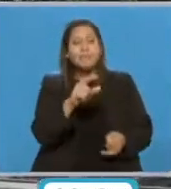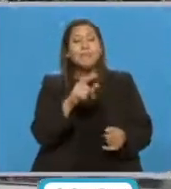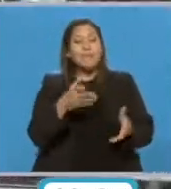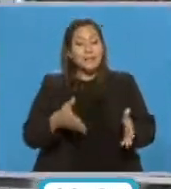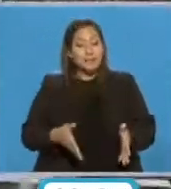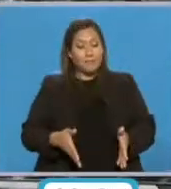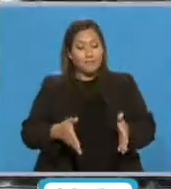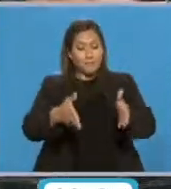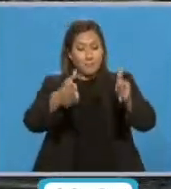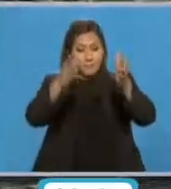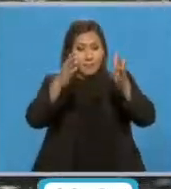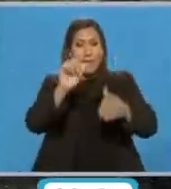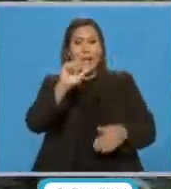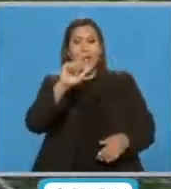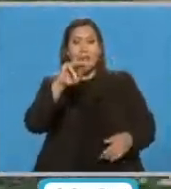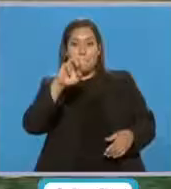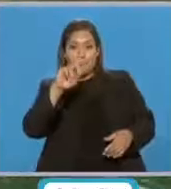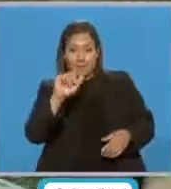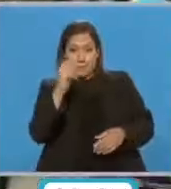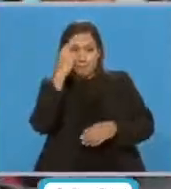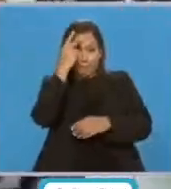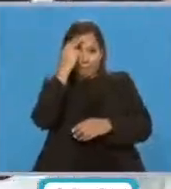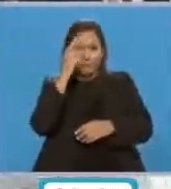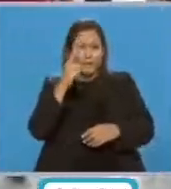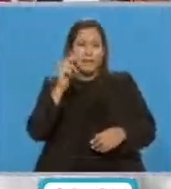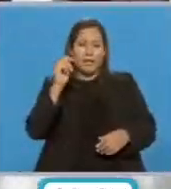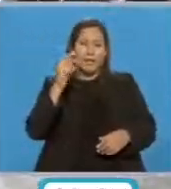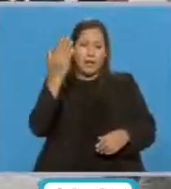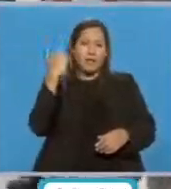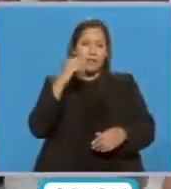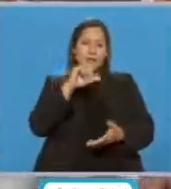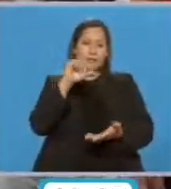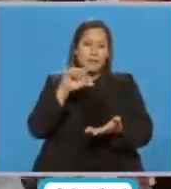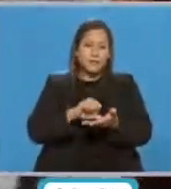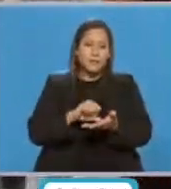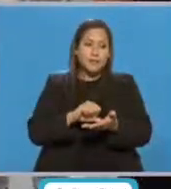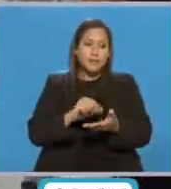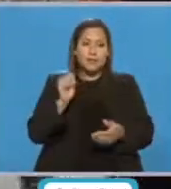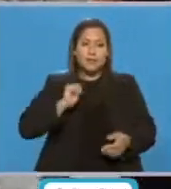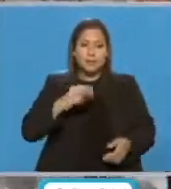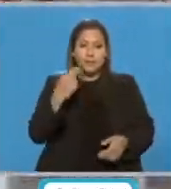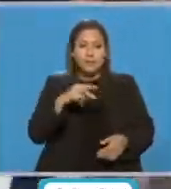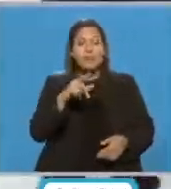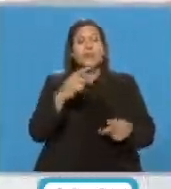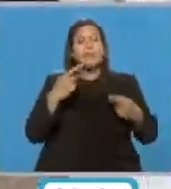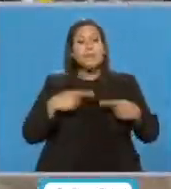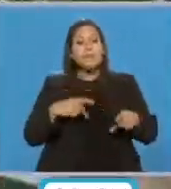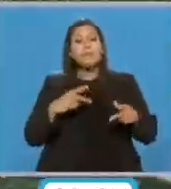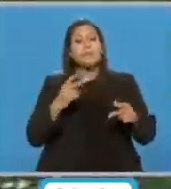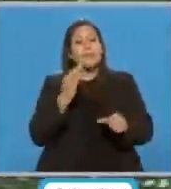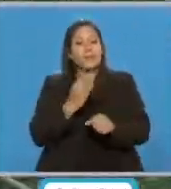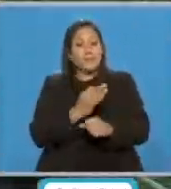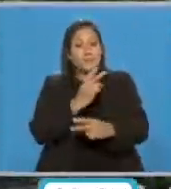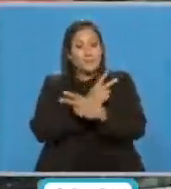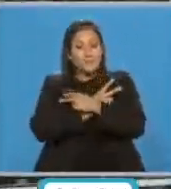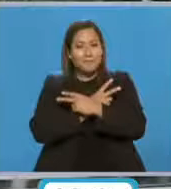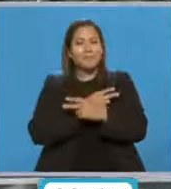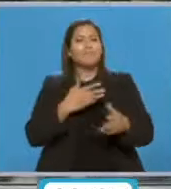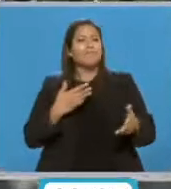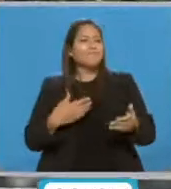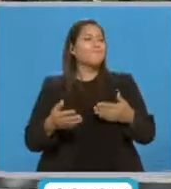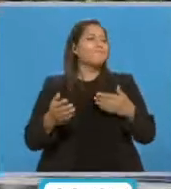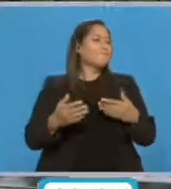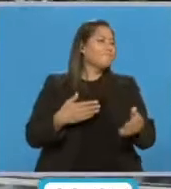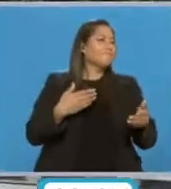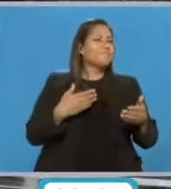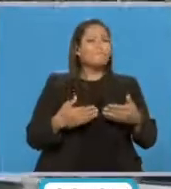paseo de la Alameda Central, como antiguamente se llamaba, y ver cómo la gente en vacaciones